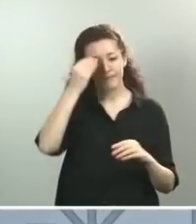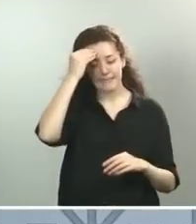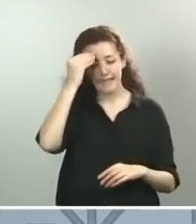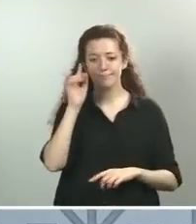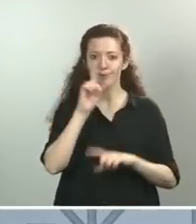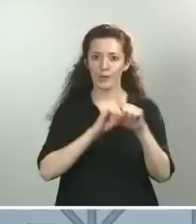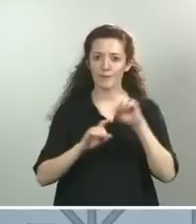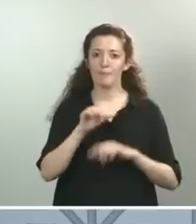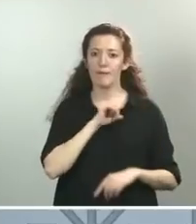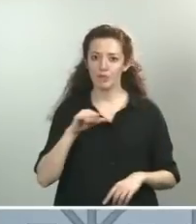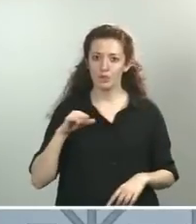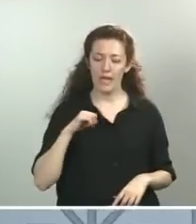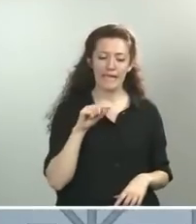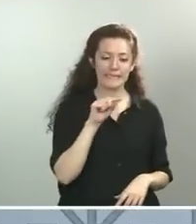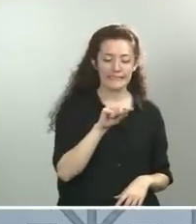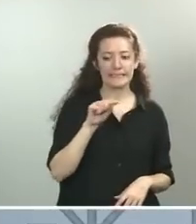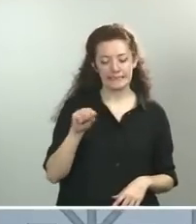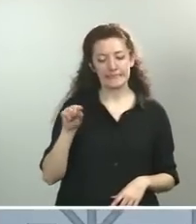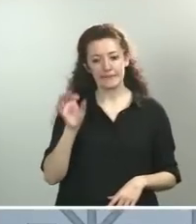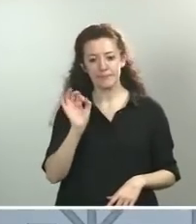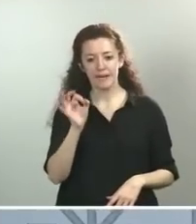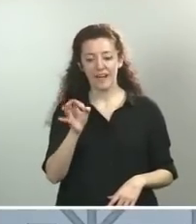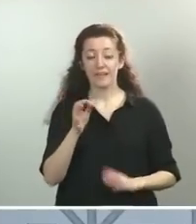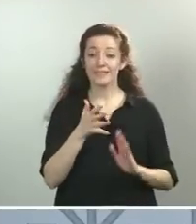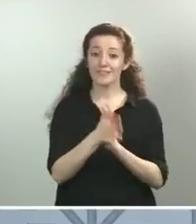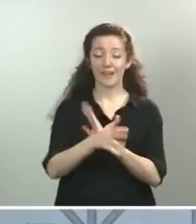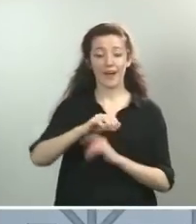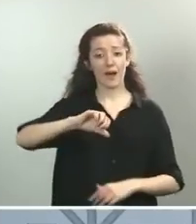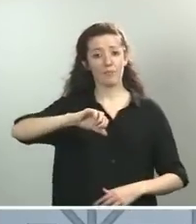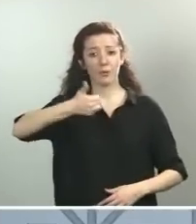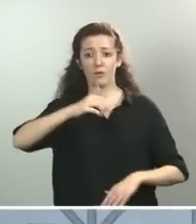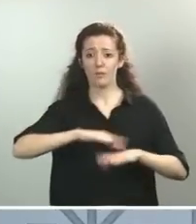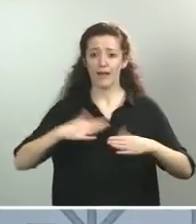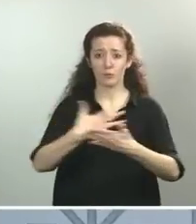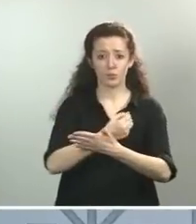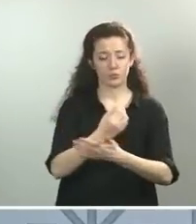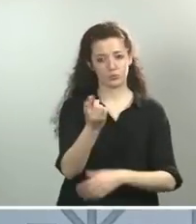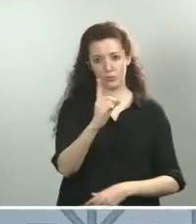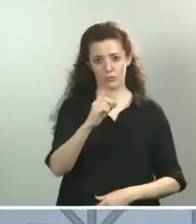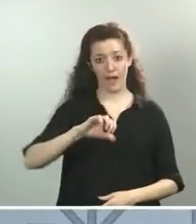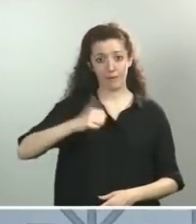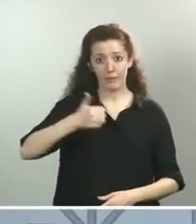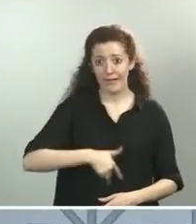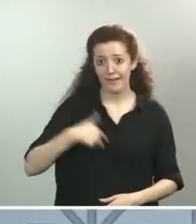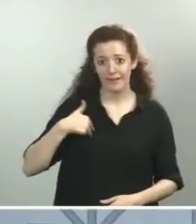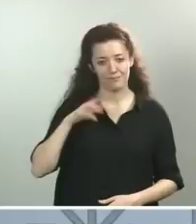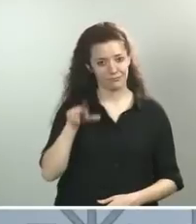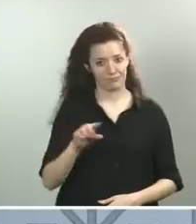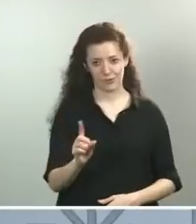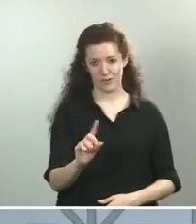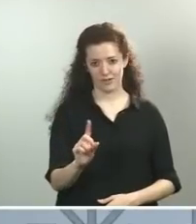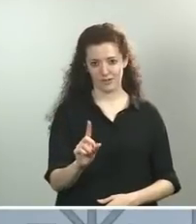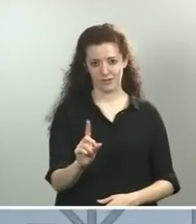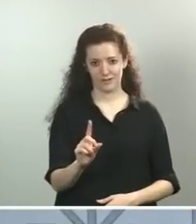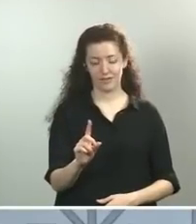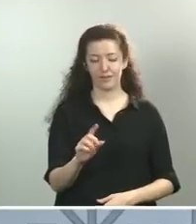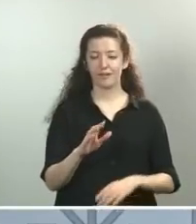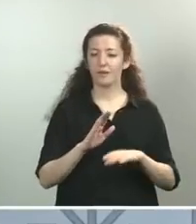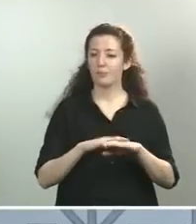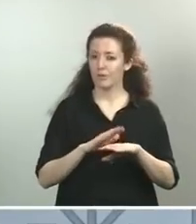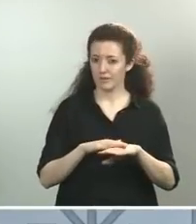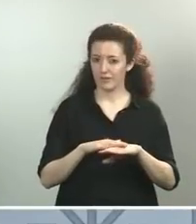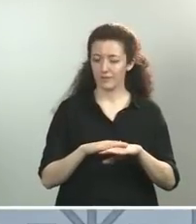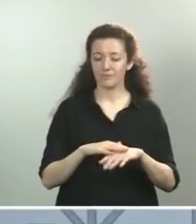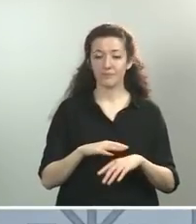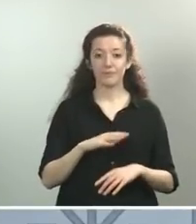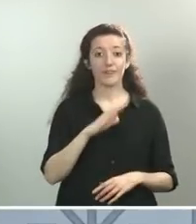aprobado general, ni moito menos, en mi opinión. E a razón é moi sencilla, porque seria injusto para aqueles